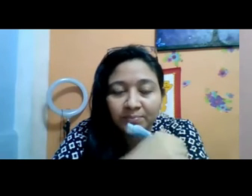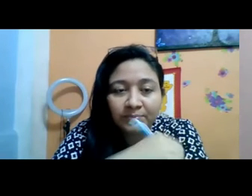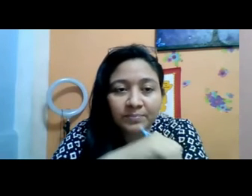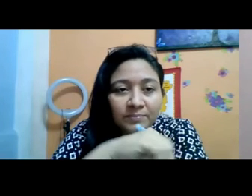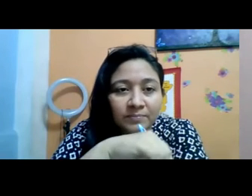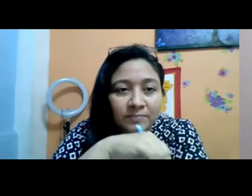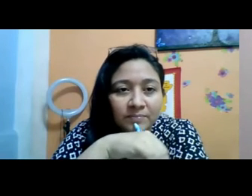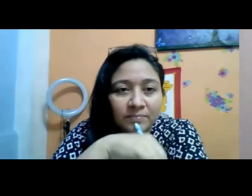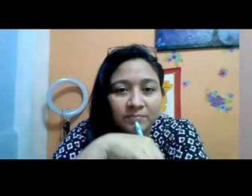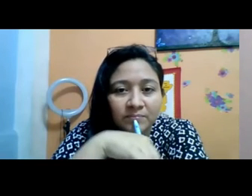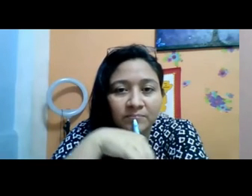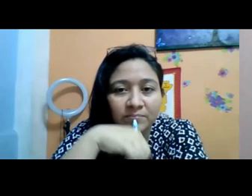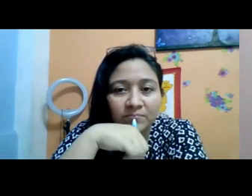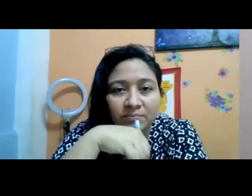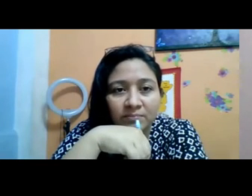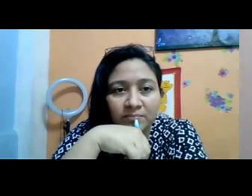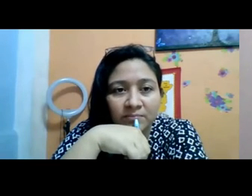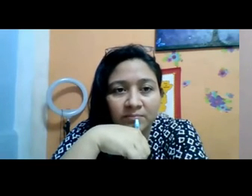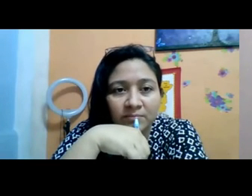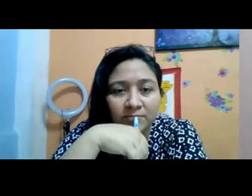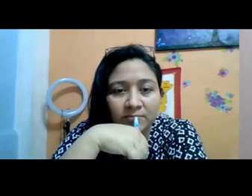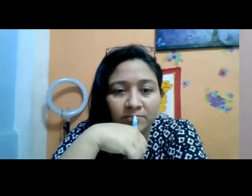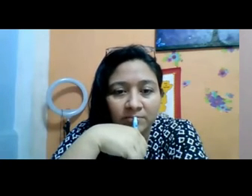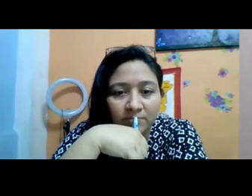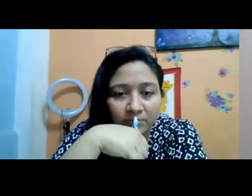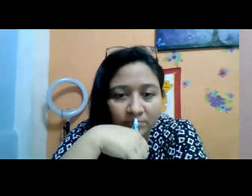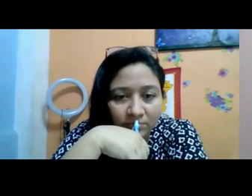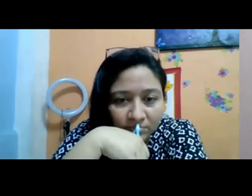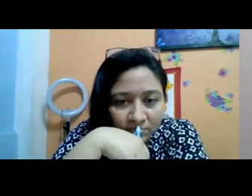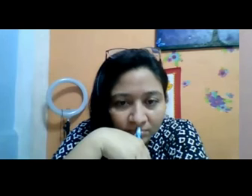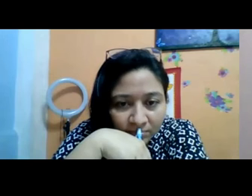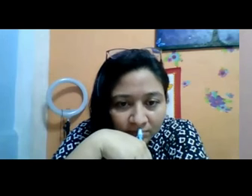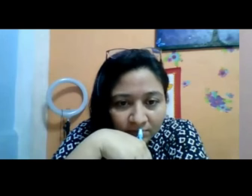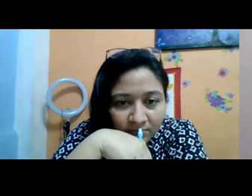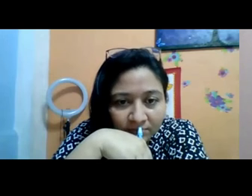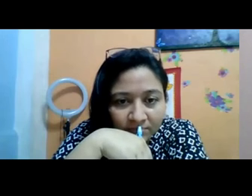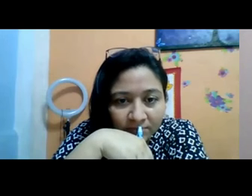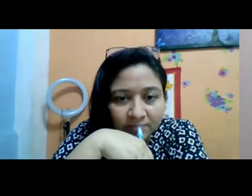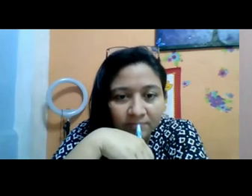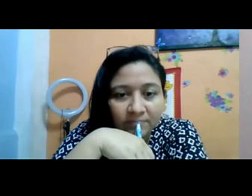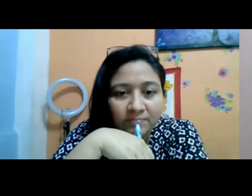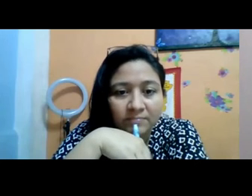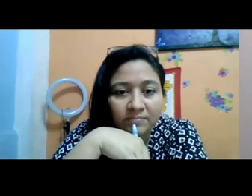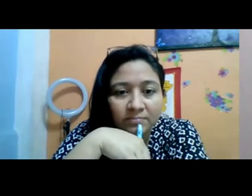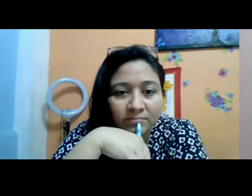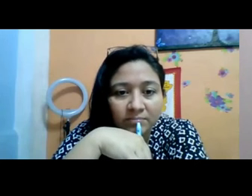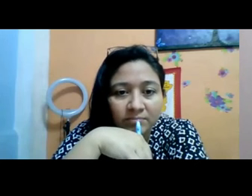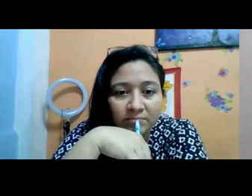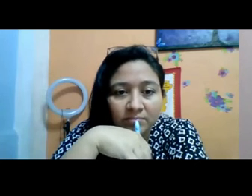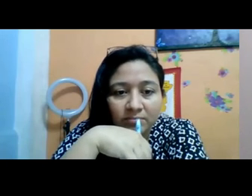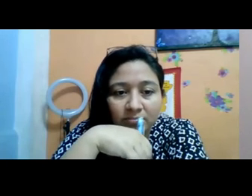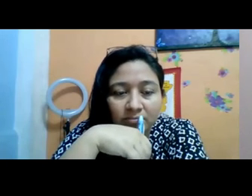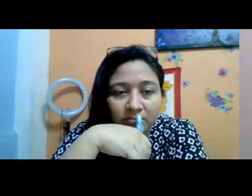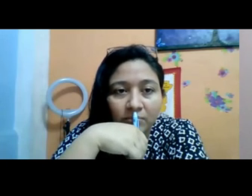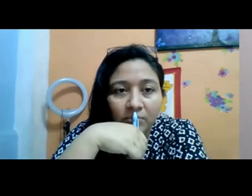que Silvia me preguntaba por el material, yo ya ahorita ya recopilo las grabaciones de ambas jornadas y voy